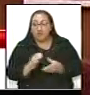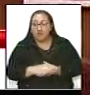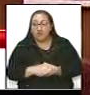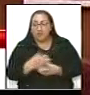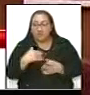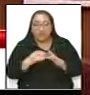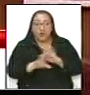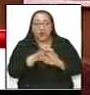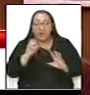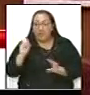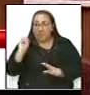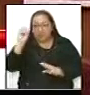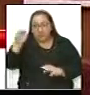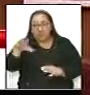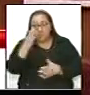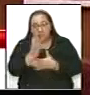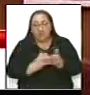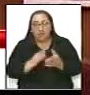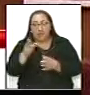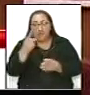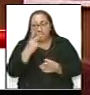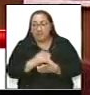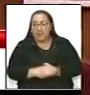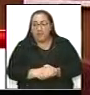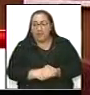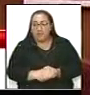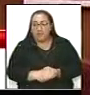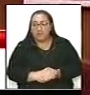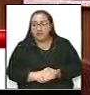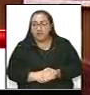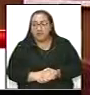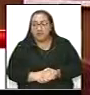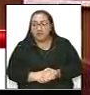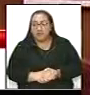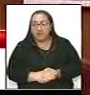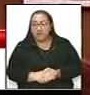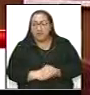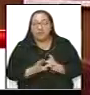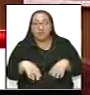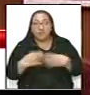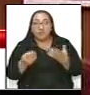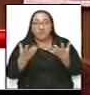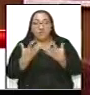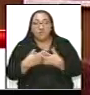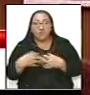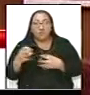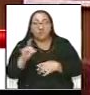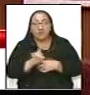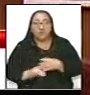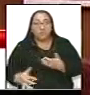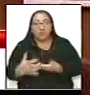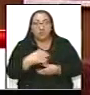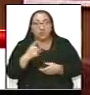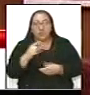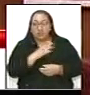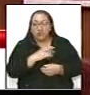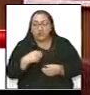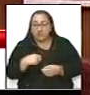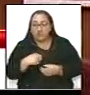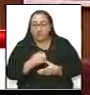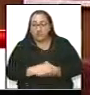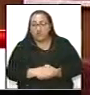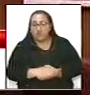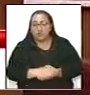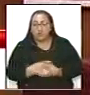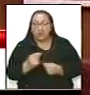deberían sacarlo de ahí, la mitad, y van a ver que pueden producir, pero que lo den la empresa que reciben esos subsidios, y que no el Estado de